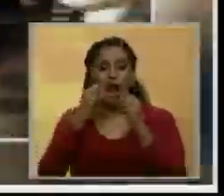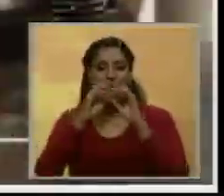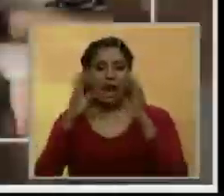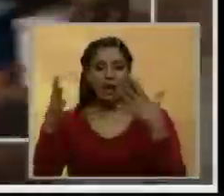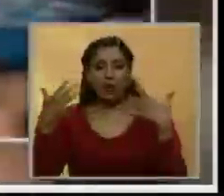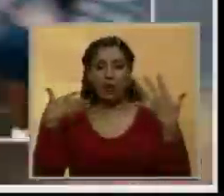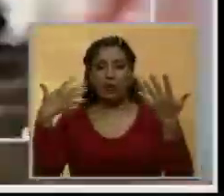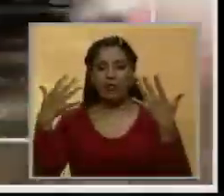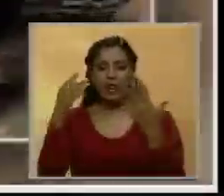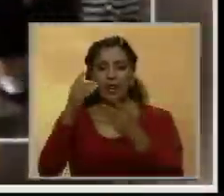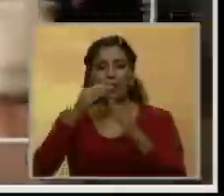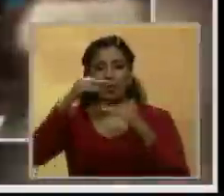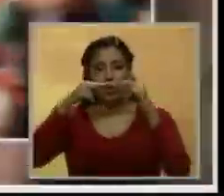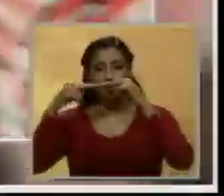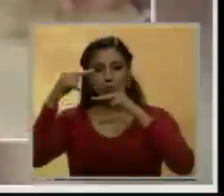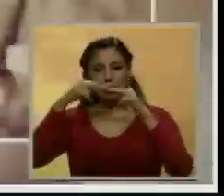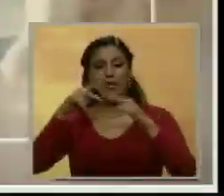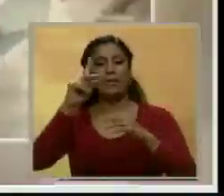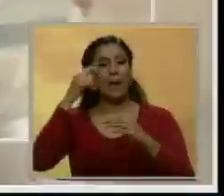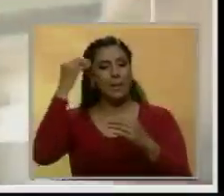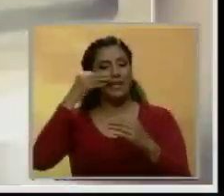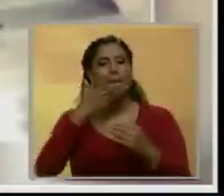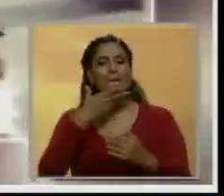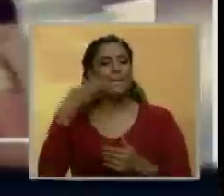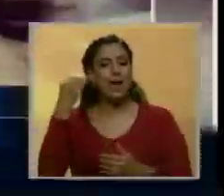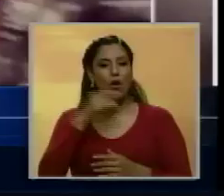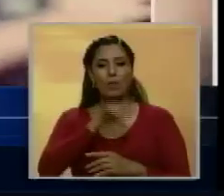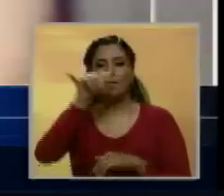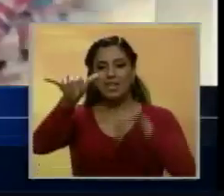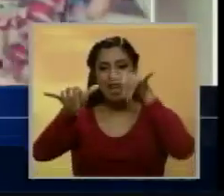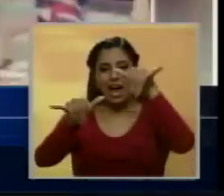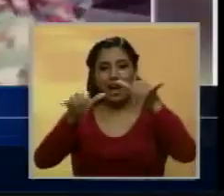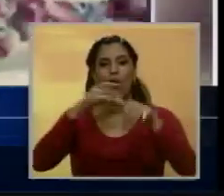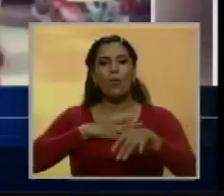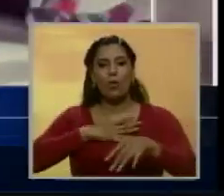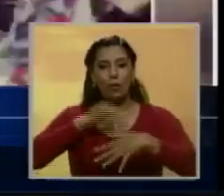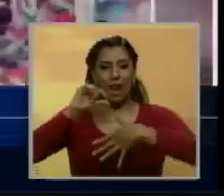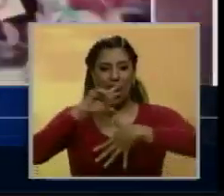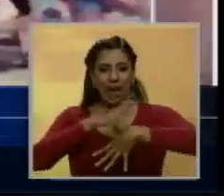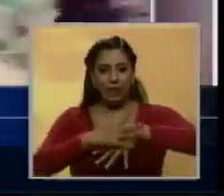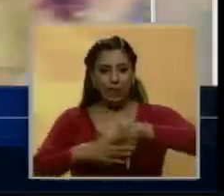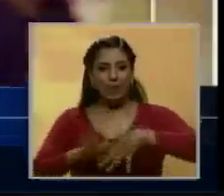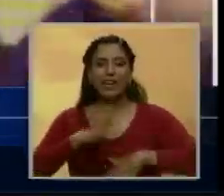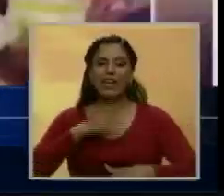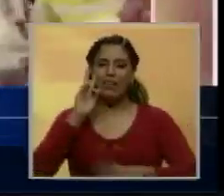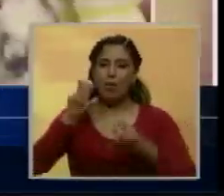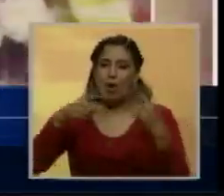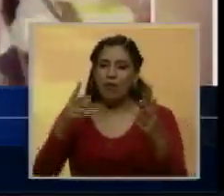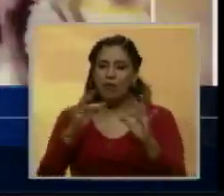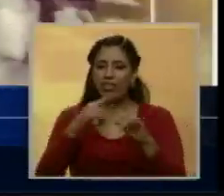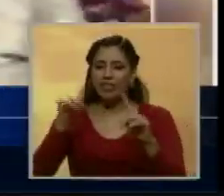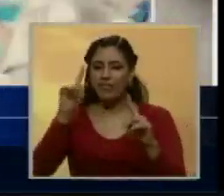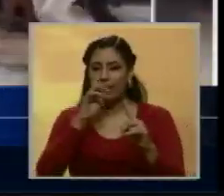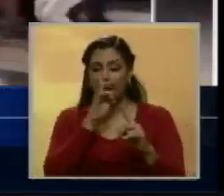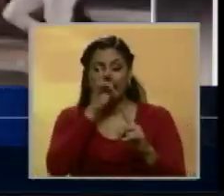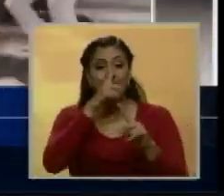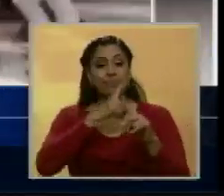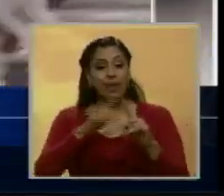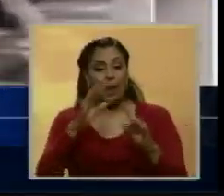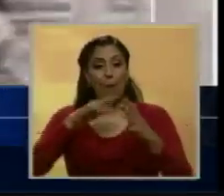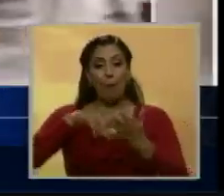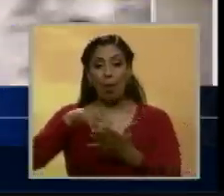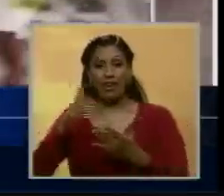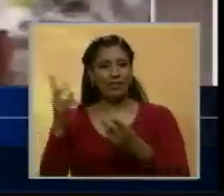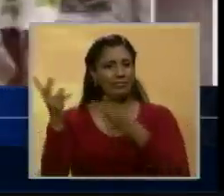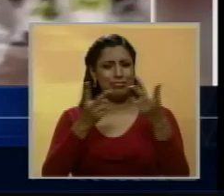que reflejan la arquitectura. Está pensada para mujeres que viajan a destinos tropicales o que desean ver nuevos modelos. Centenares de